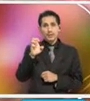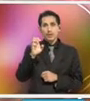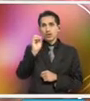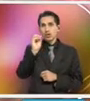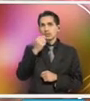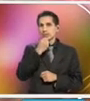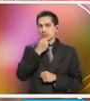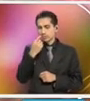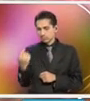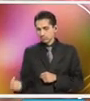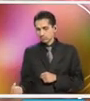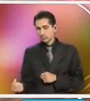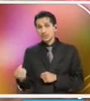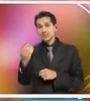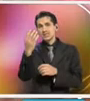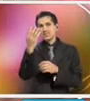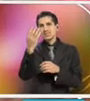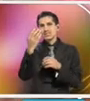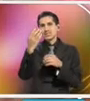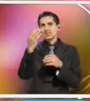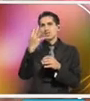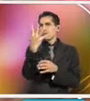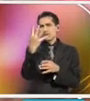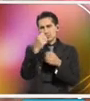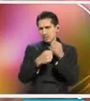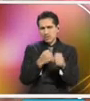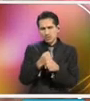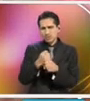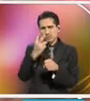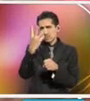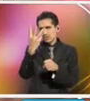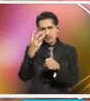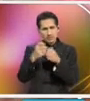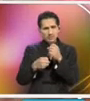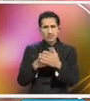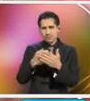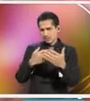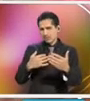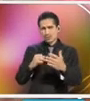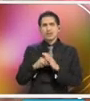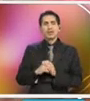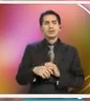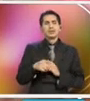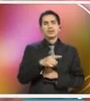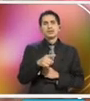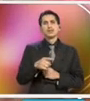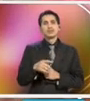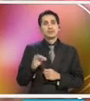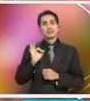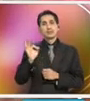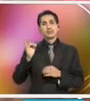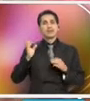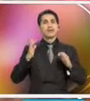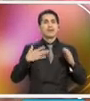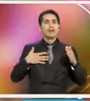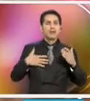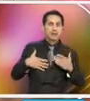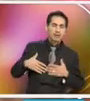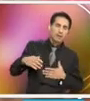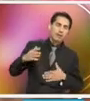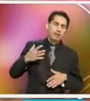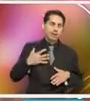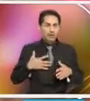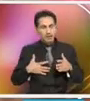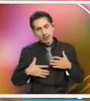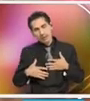no tienen ninguna razón de ser, eso nos está indicando que puede ser una enfermedad. Insisto, no necesariamente es cáncer, claro. Y lo que se